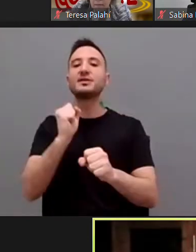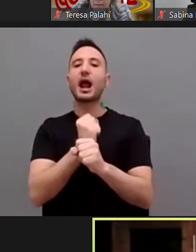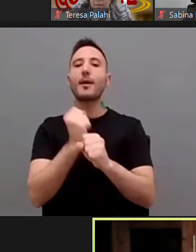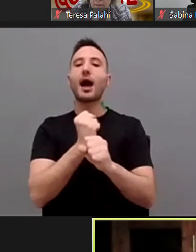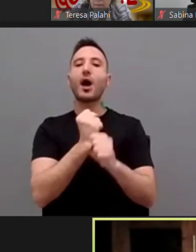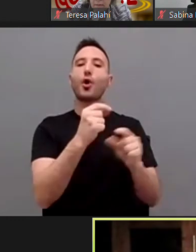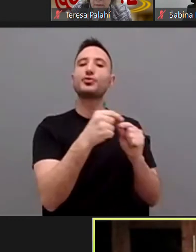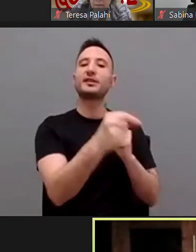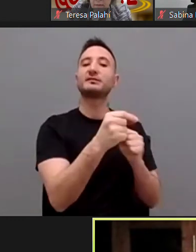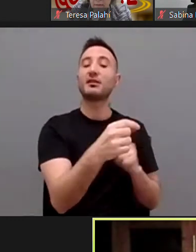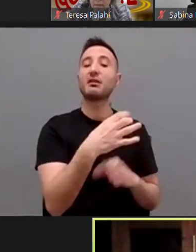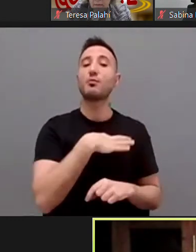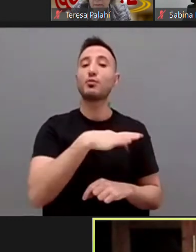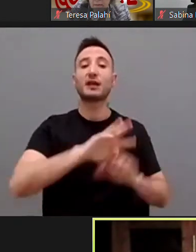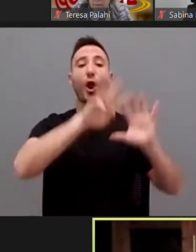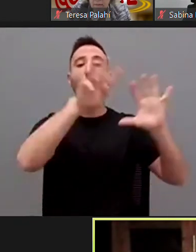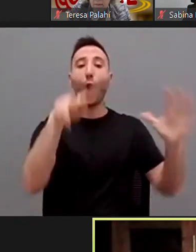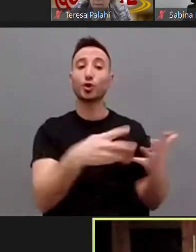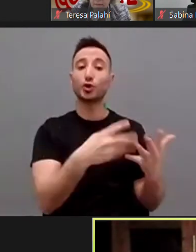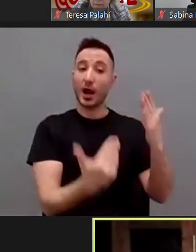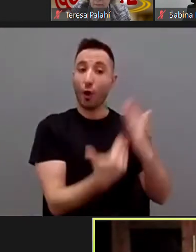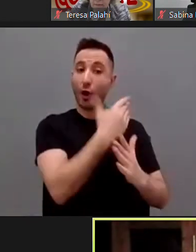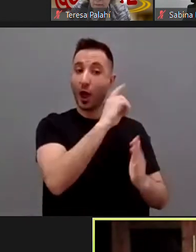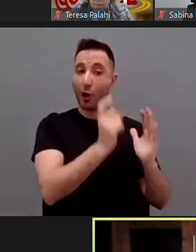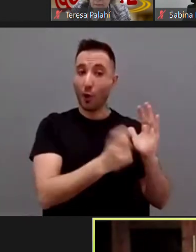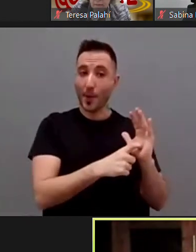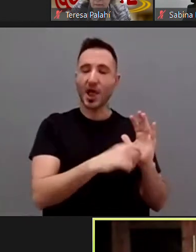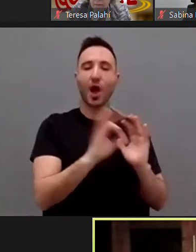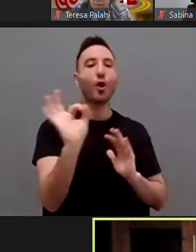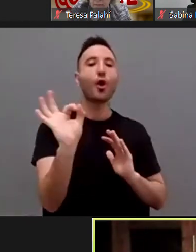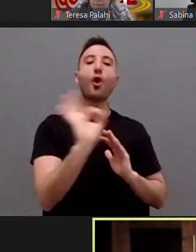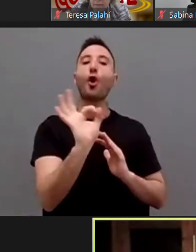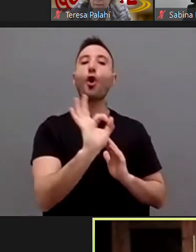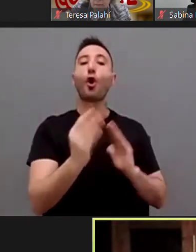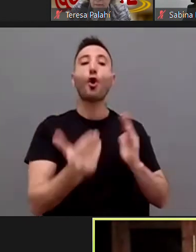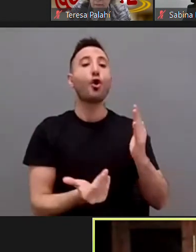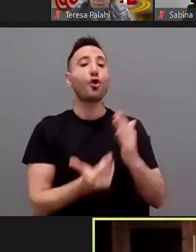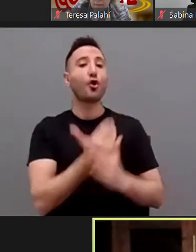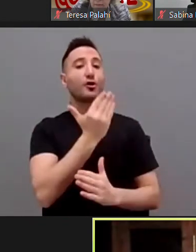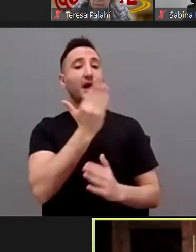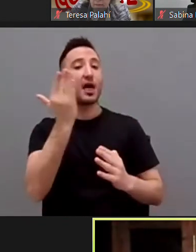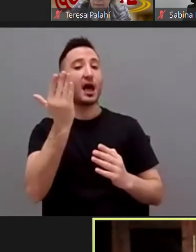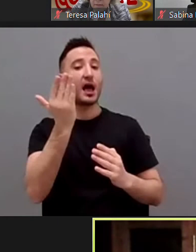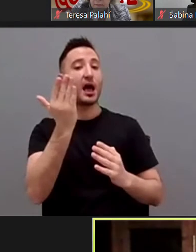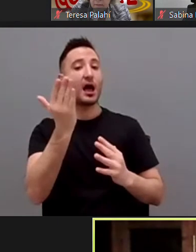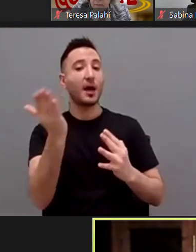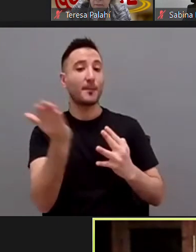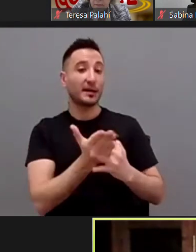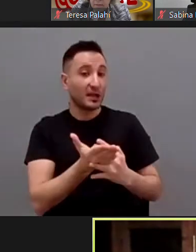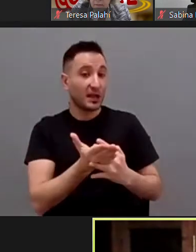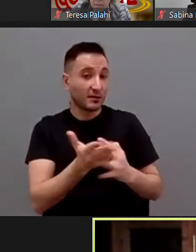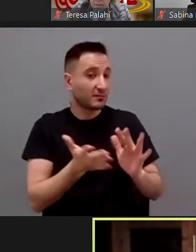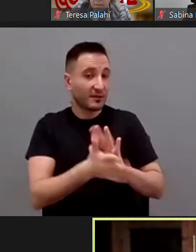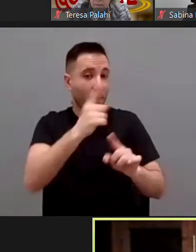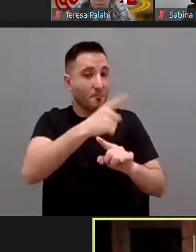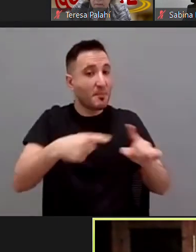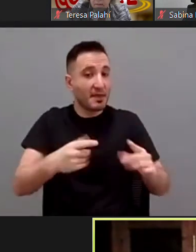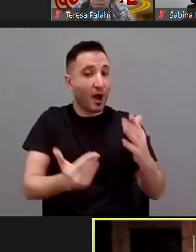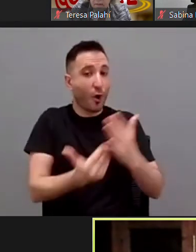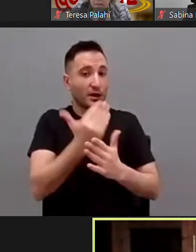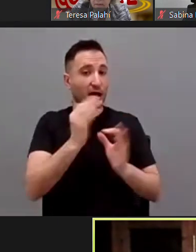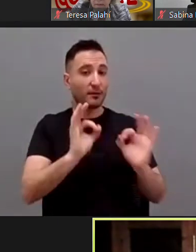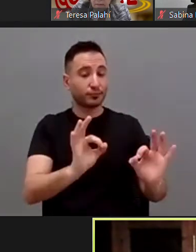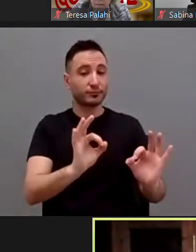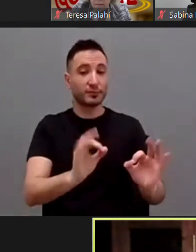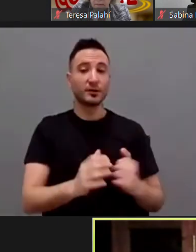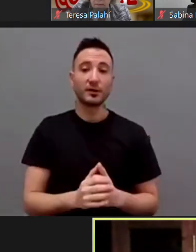jornada completa o a media o una jornada que no coja todo el tiempo de jornada completa,